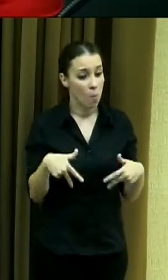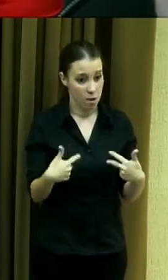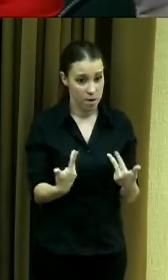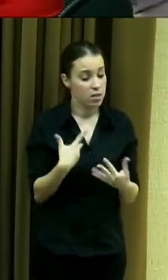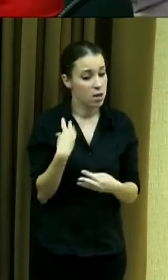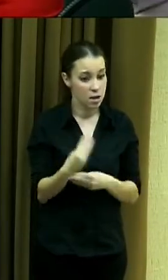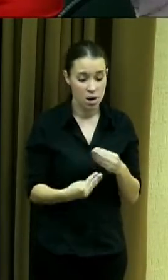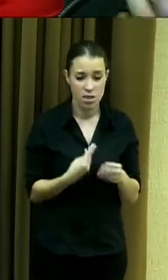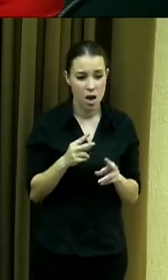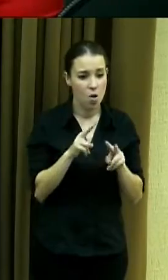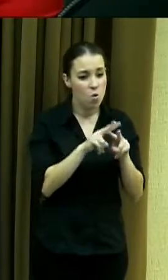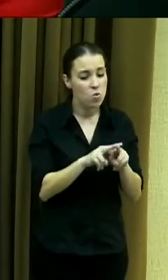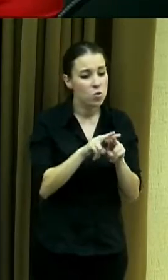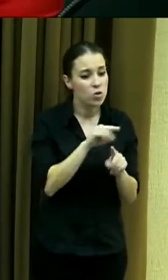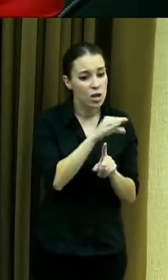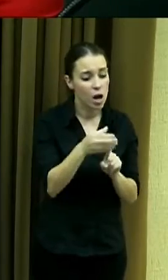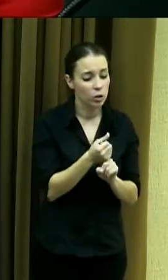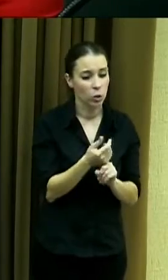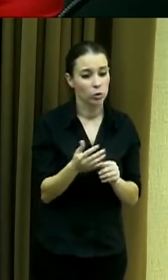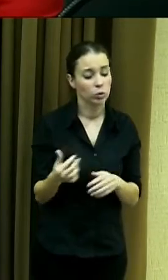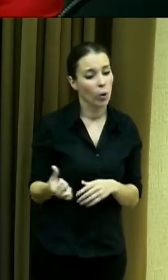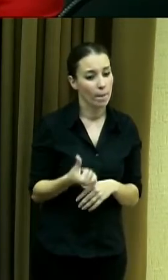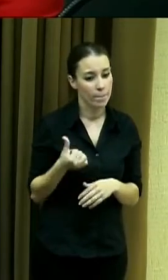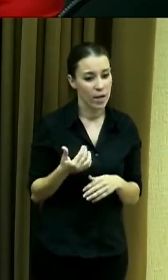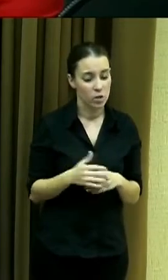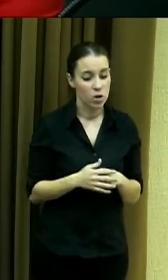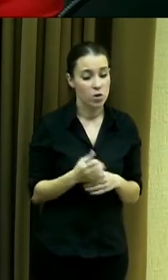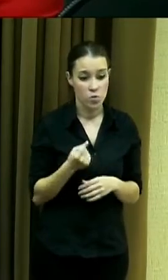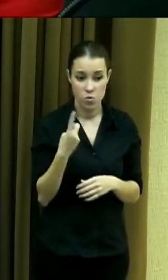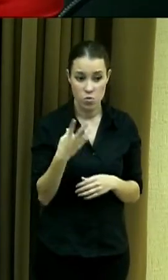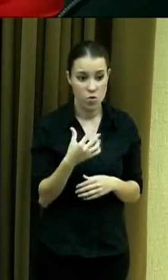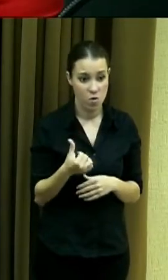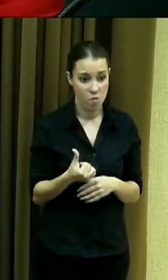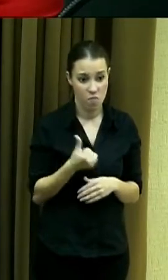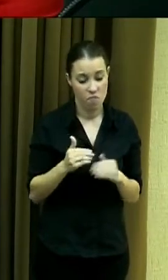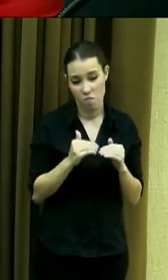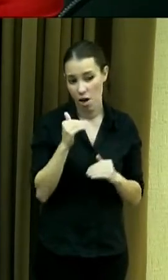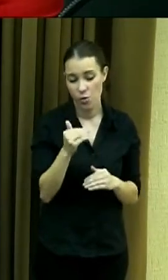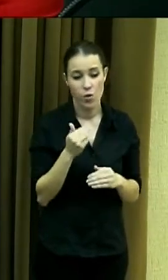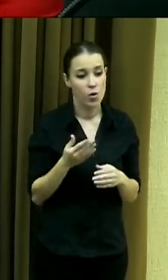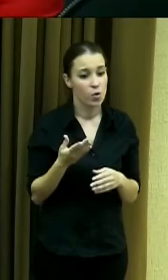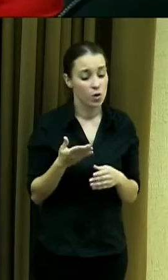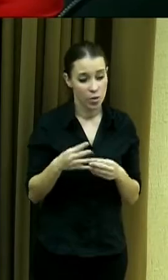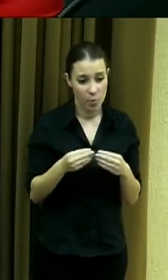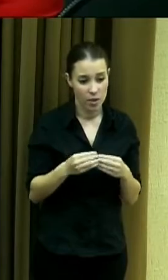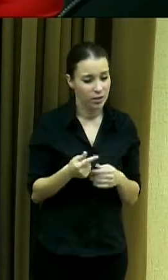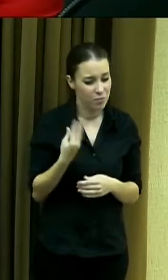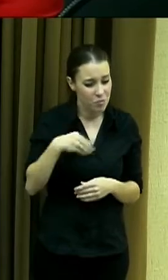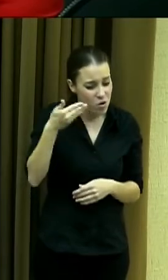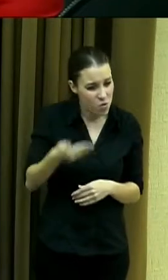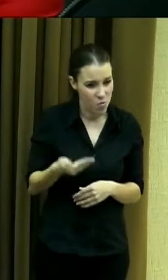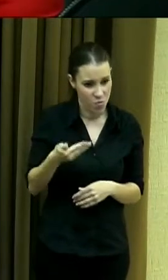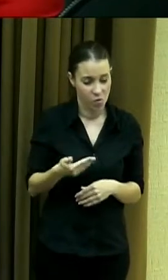realizar un diagnóstico mayor en un número mayor de pacientes. Y eso es muy, muy importante. Yo no quería que pasara